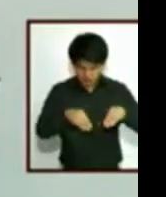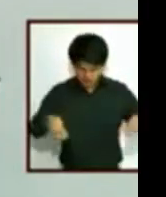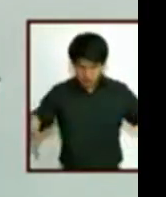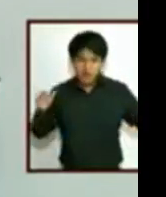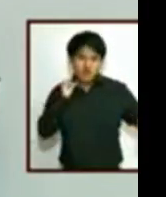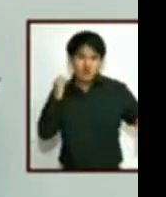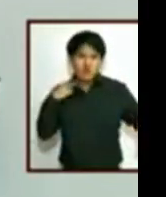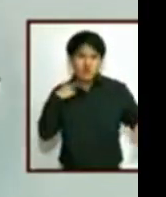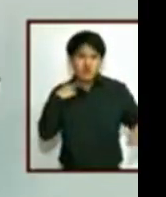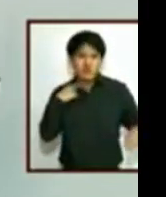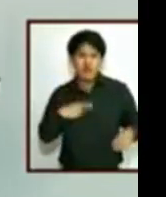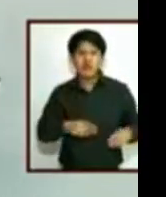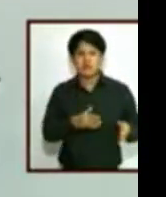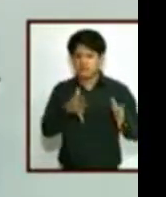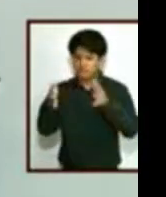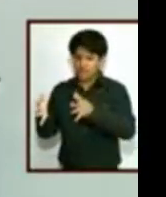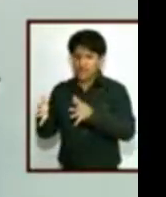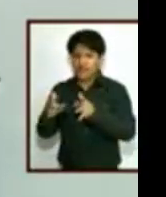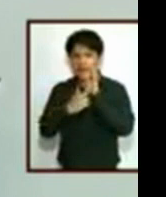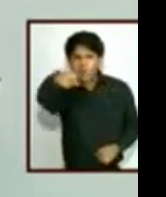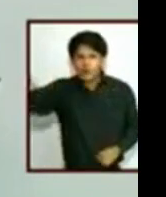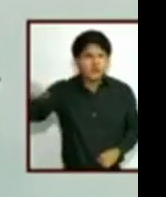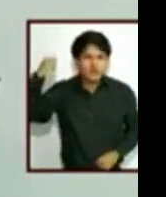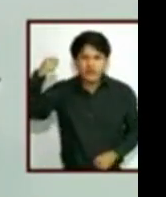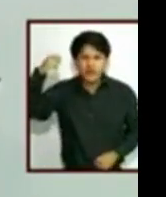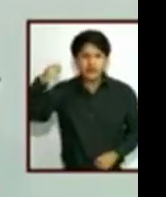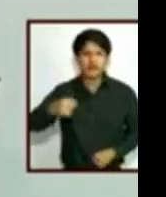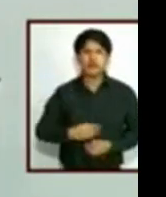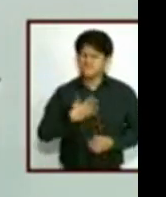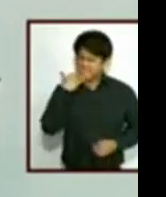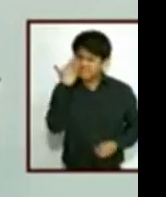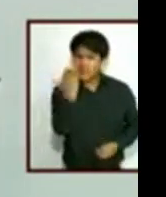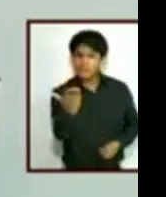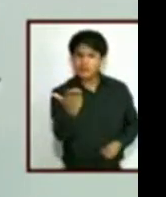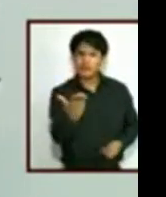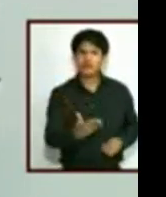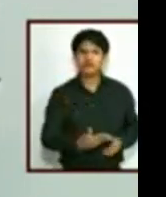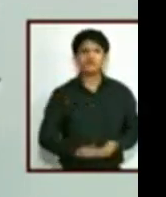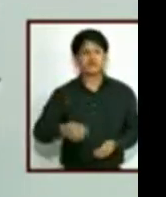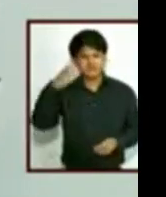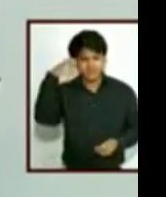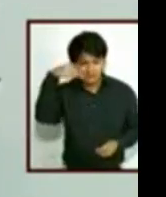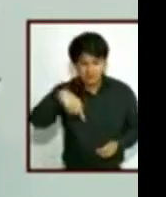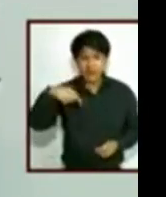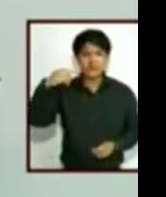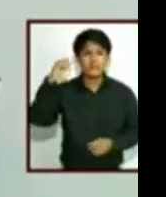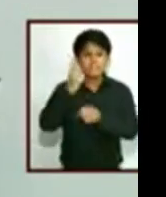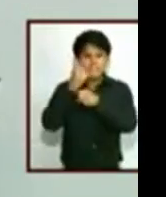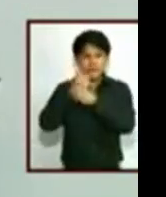Núñez y quien representa a los ciudadanos. Te pido que este